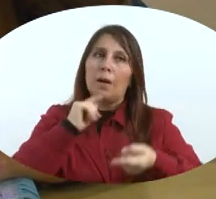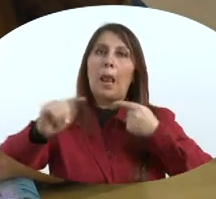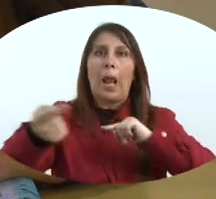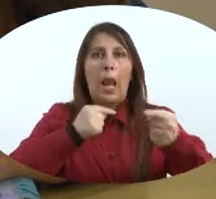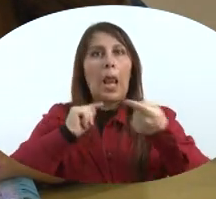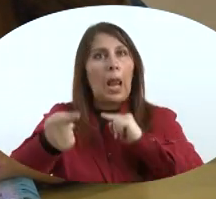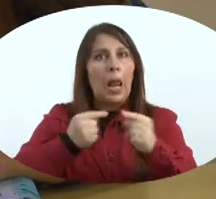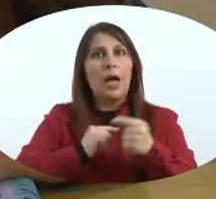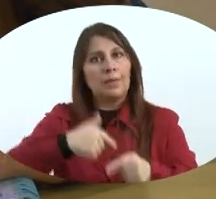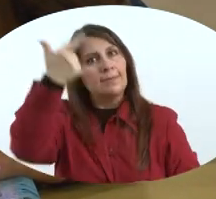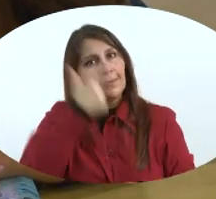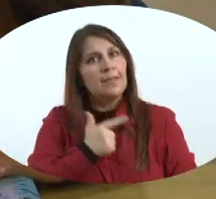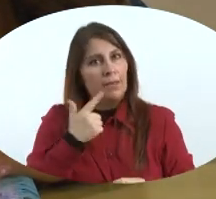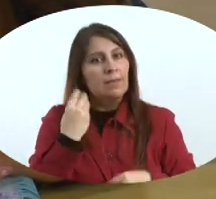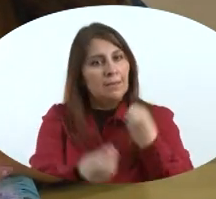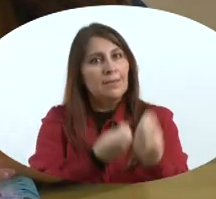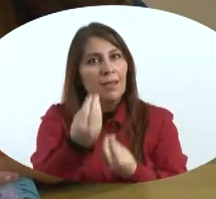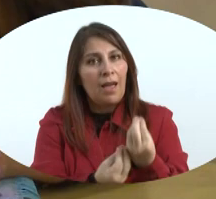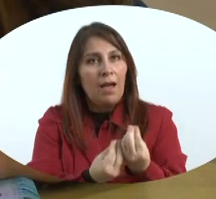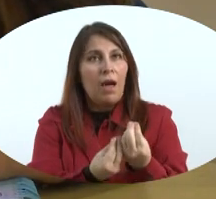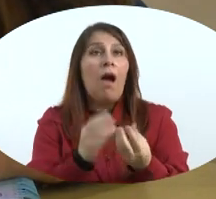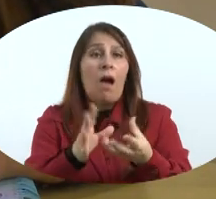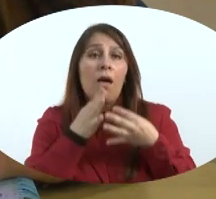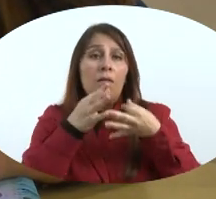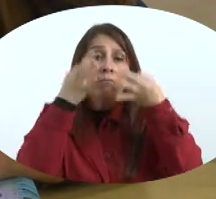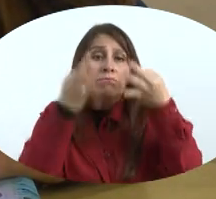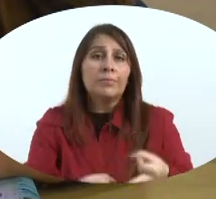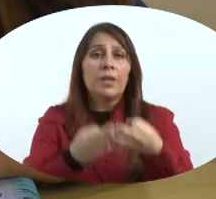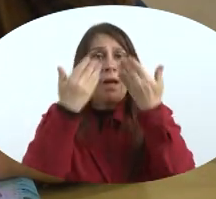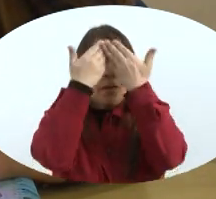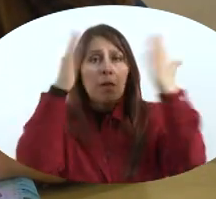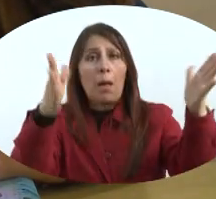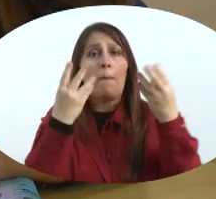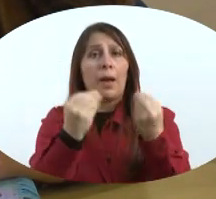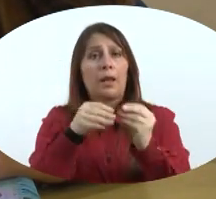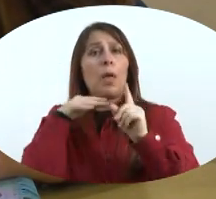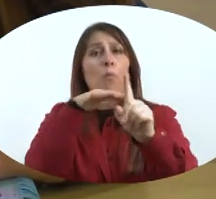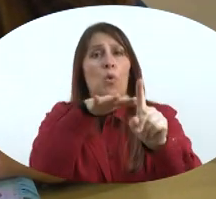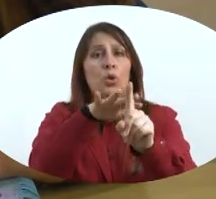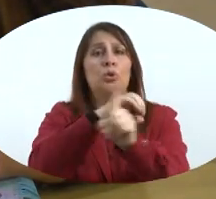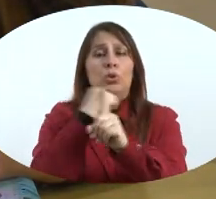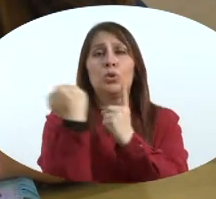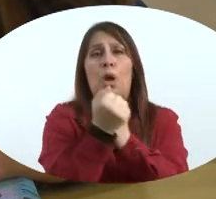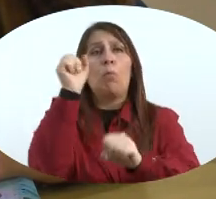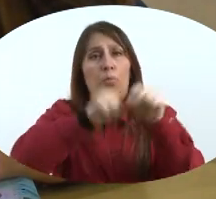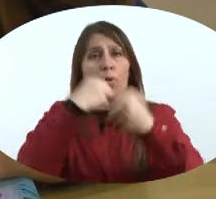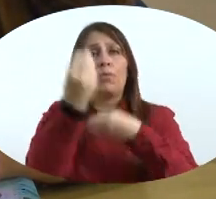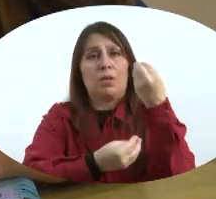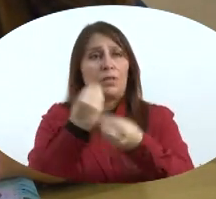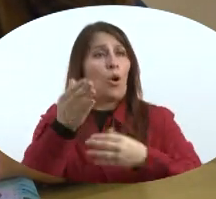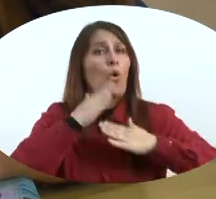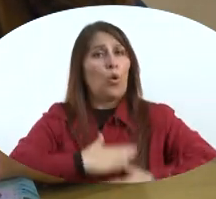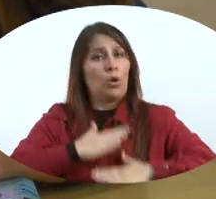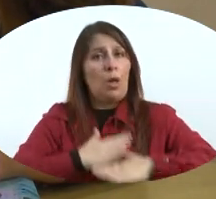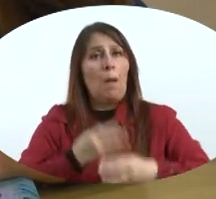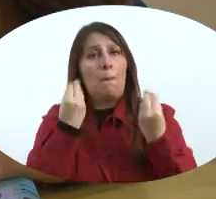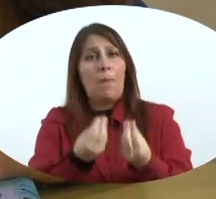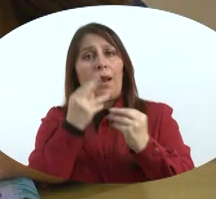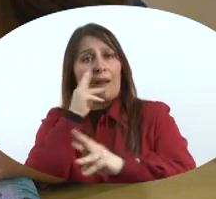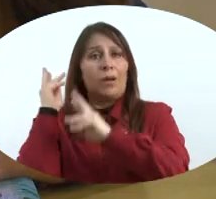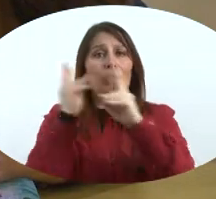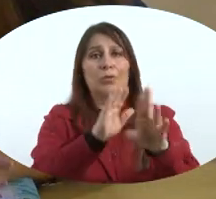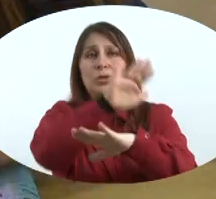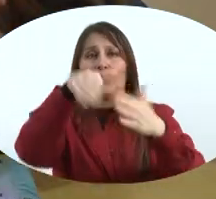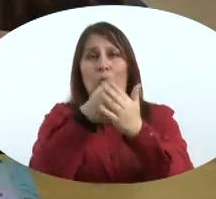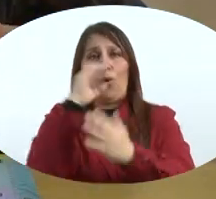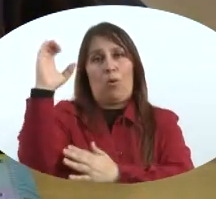de que la discusión seria se lleve se den todas las garantías democráticas para poder expresarnos en la movilización social como motor fundamental de las reivindicaciones colombianas